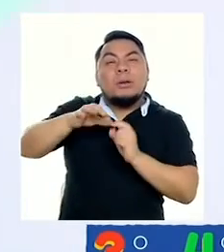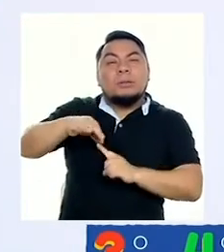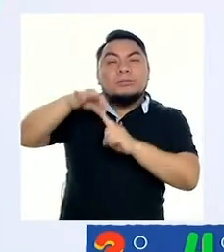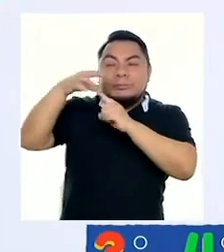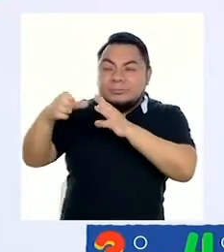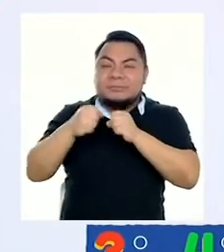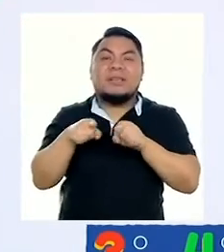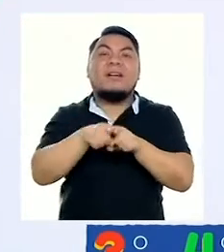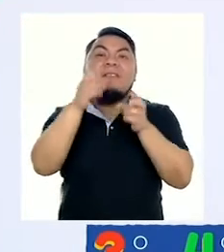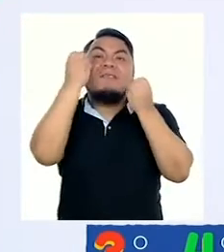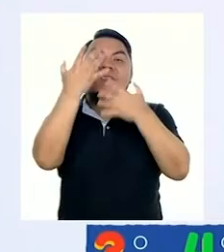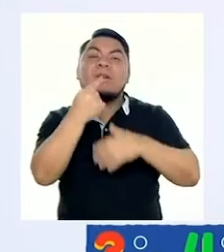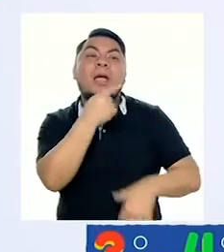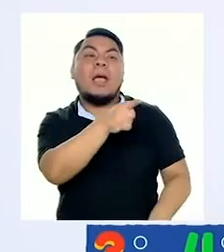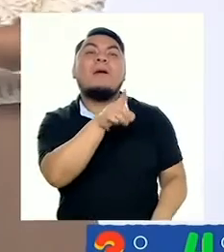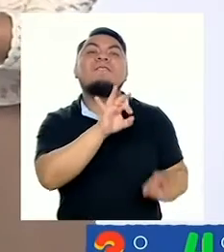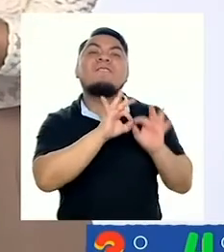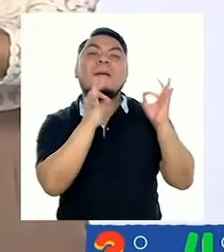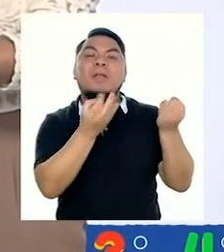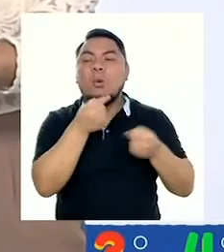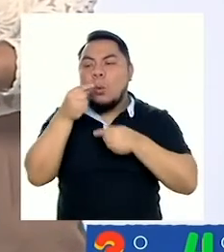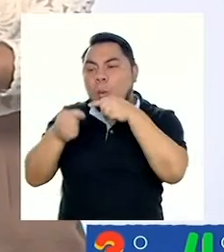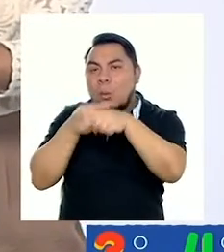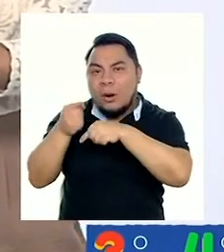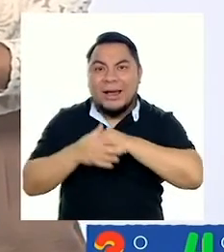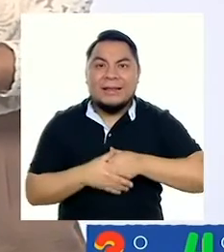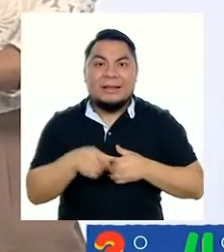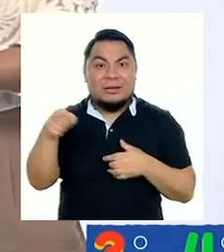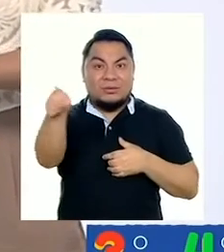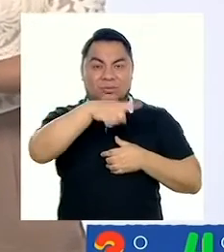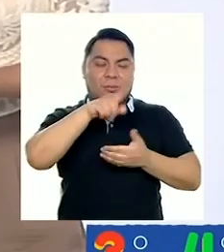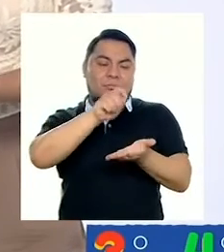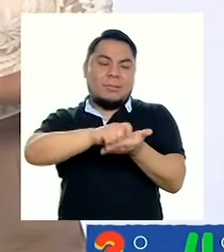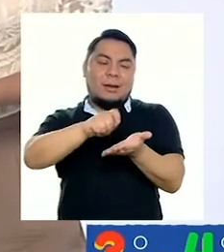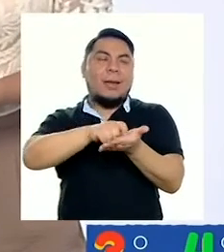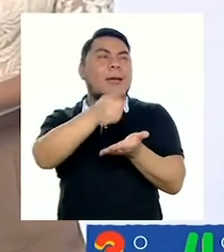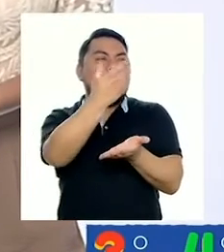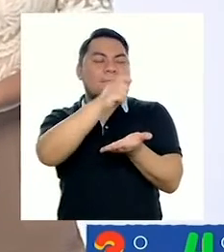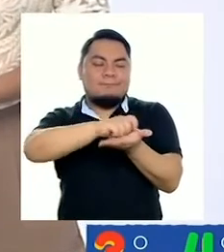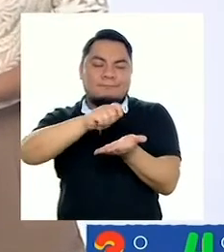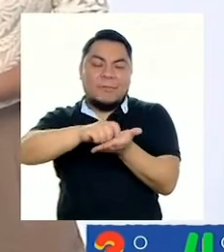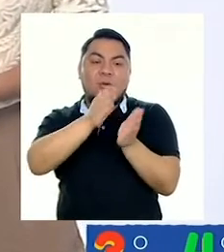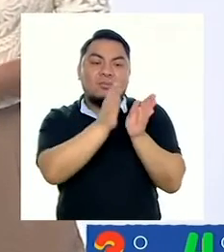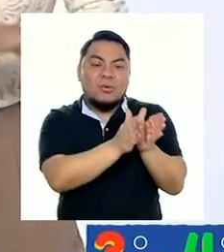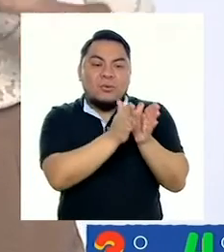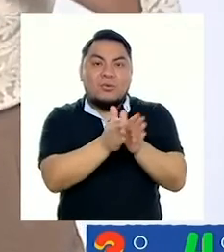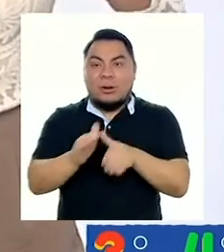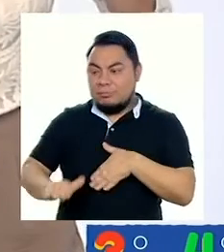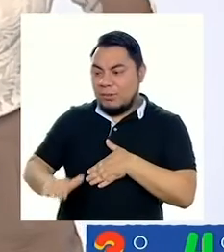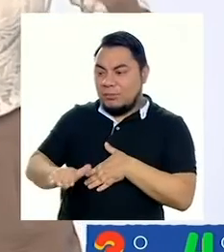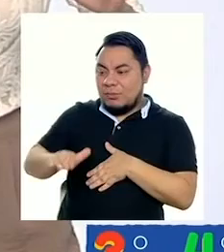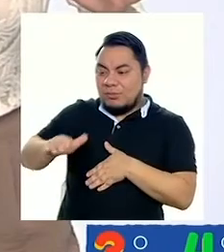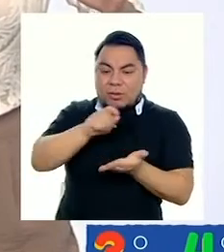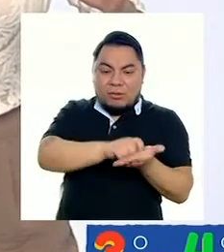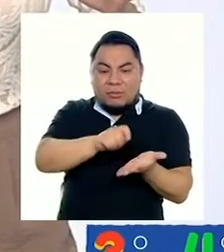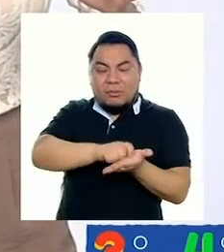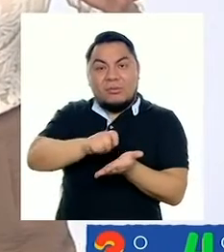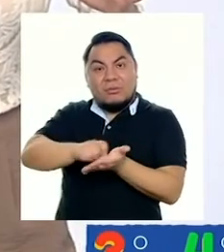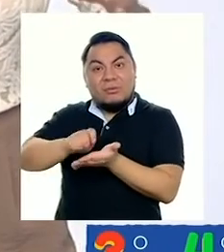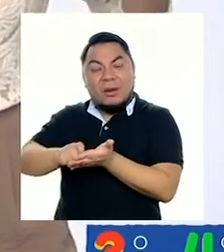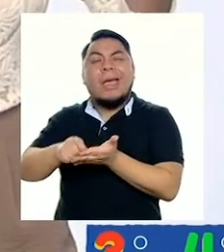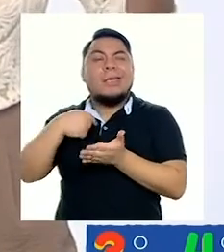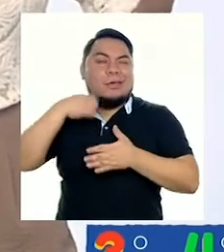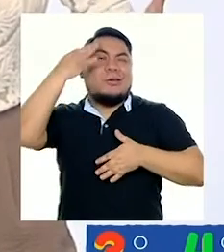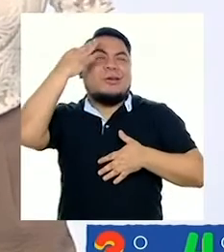e información que brinde su familia. Apunten estos datos y organícenlo cronológicamente. Estoy segura que